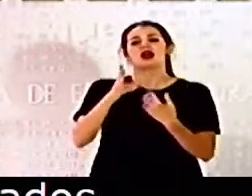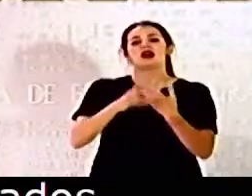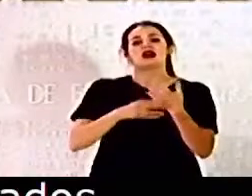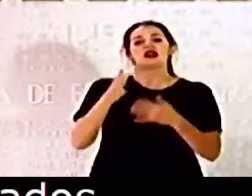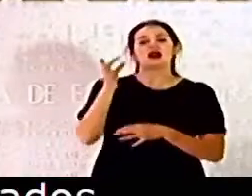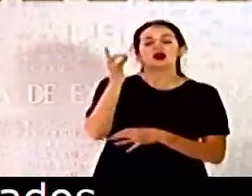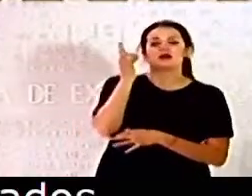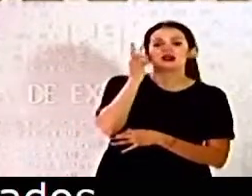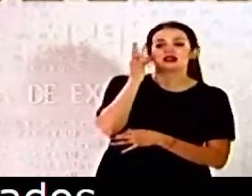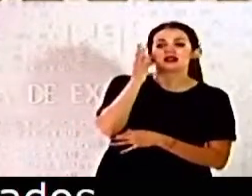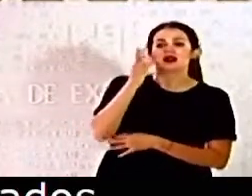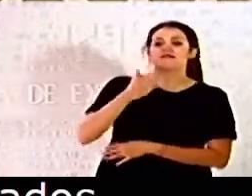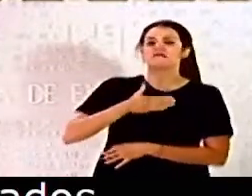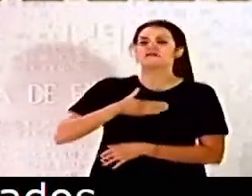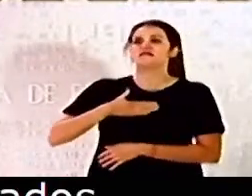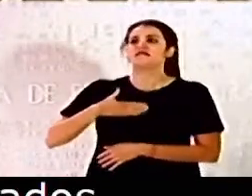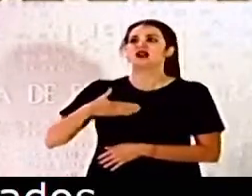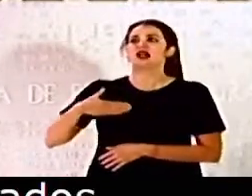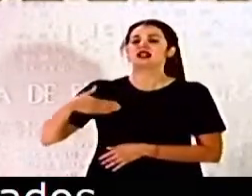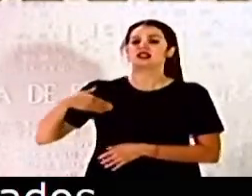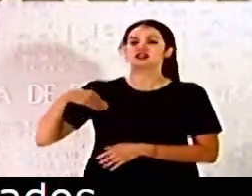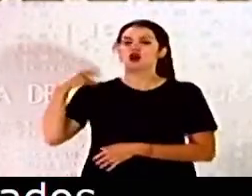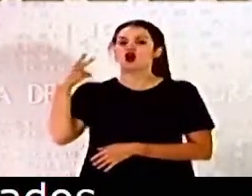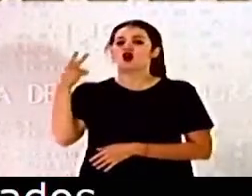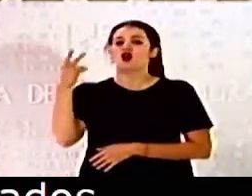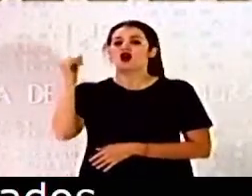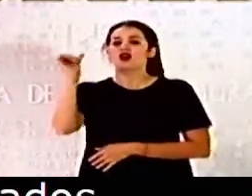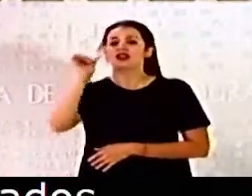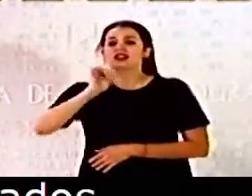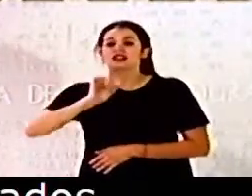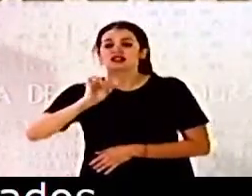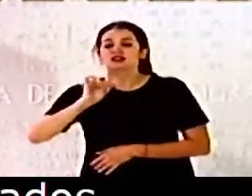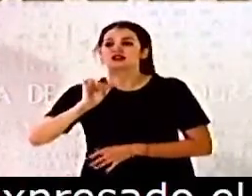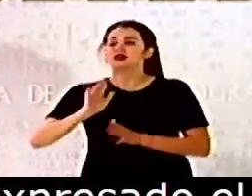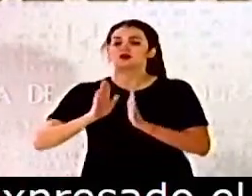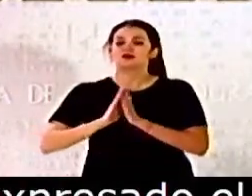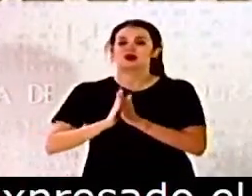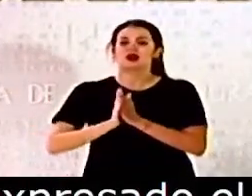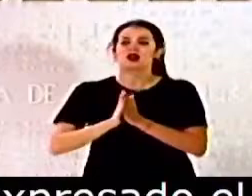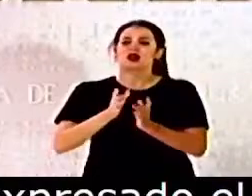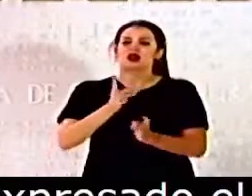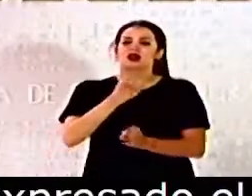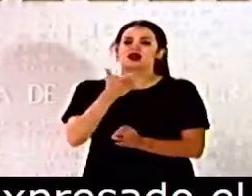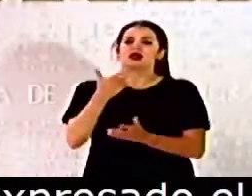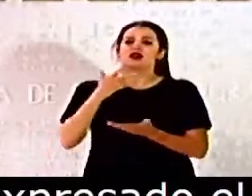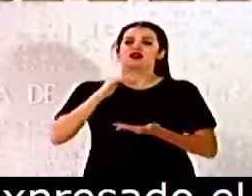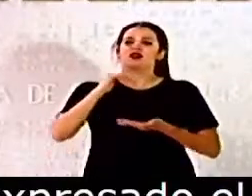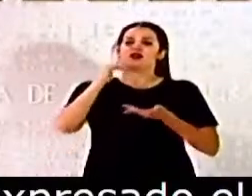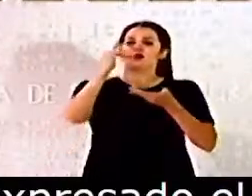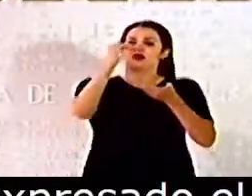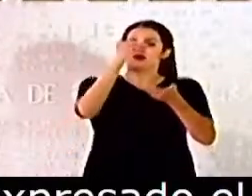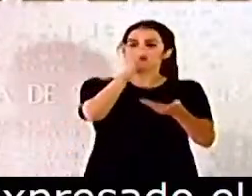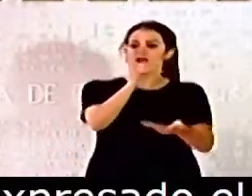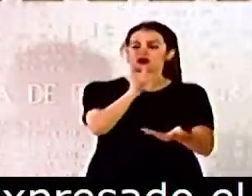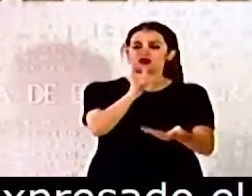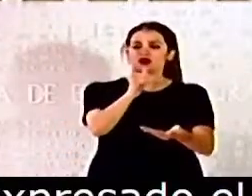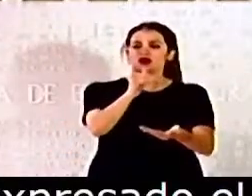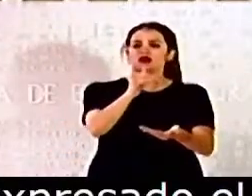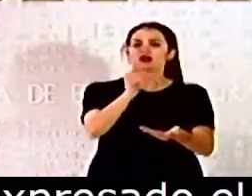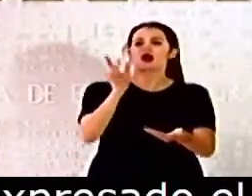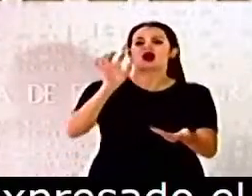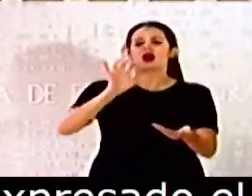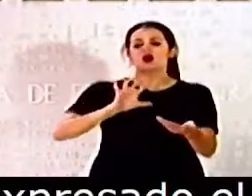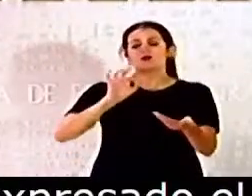presidente Sánchez de hacer una donación que fundamentalmente ahora mismo ha ido a los países de